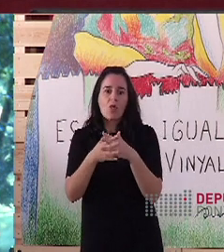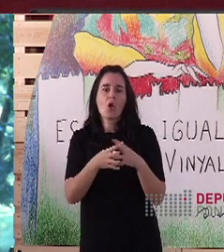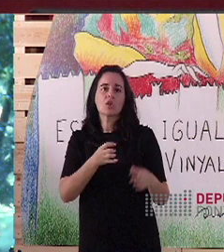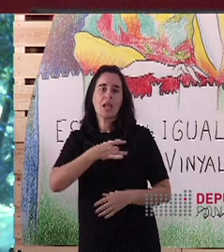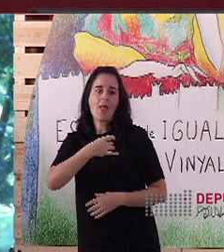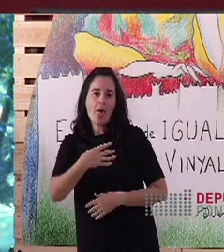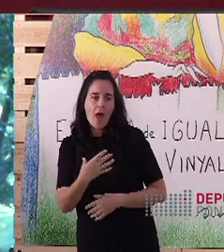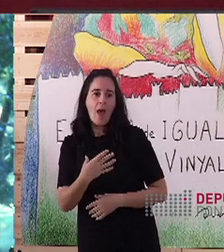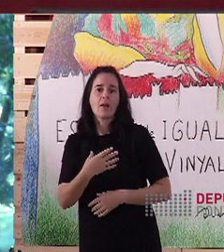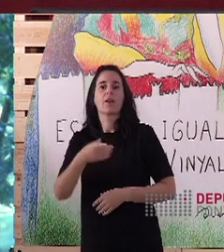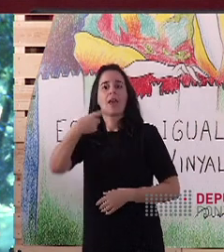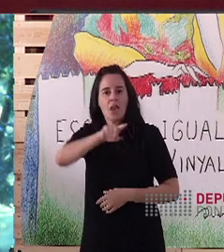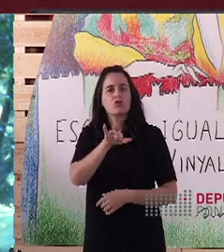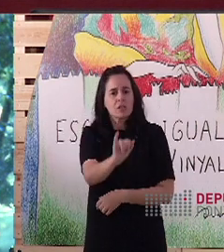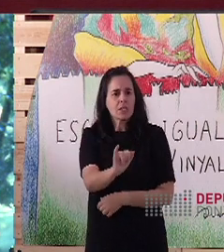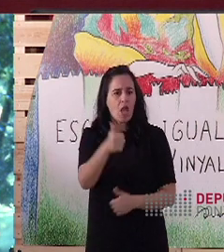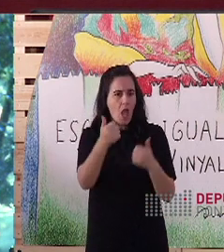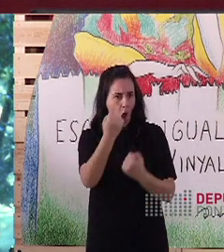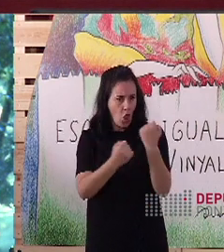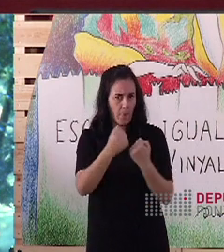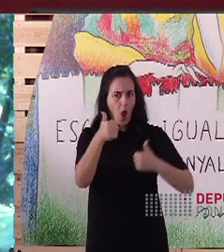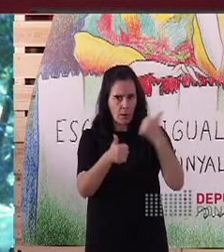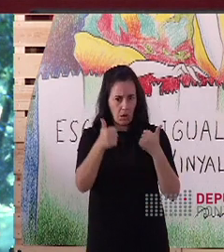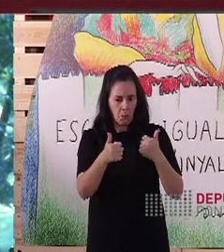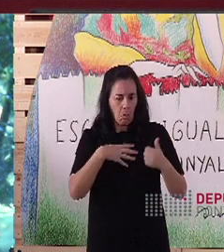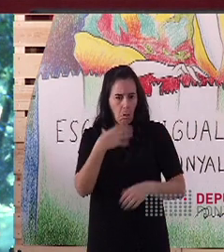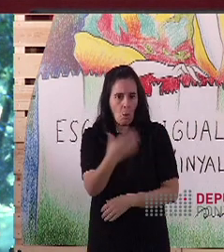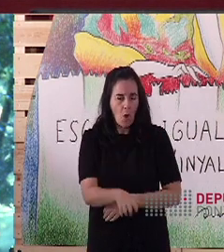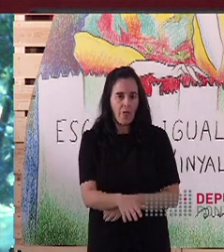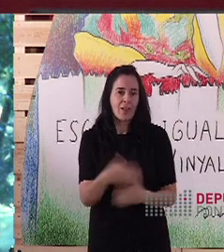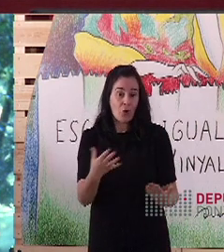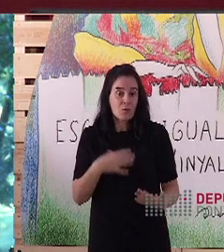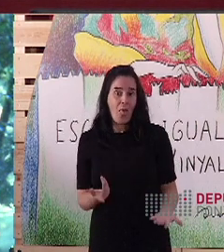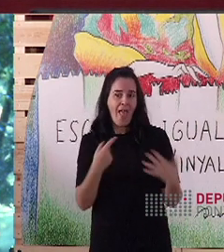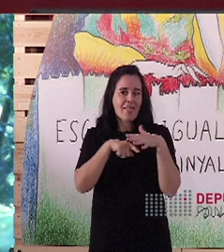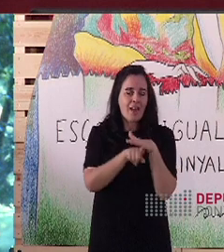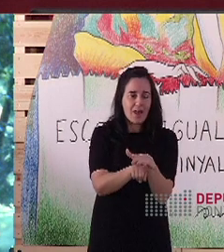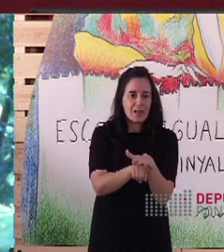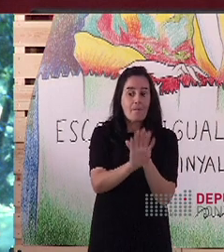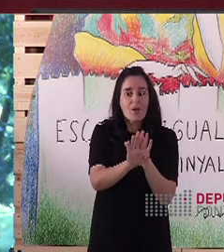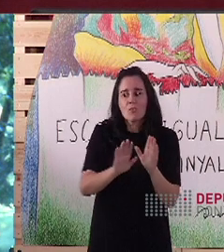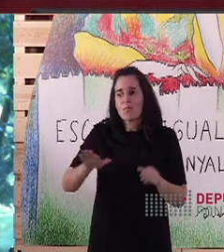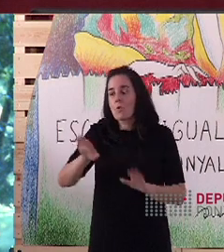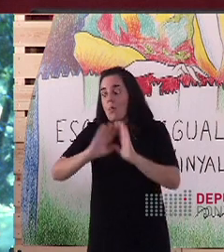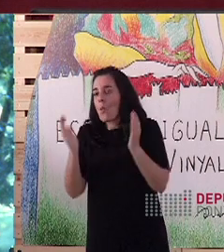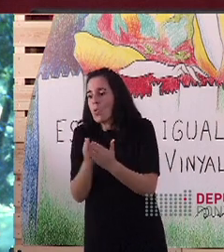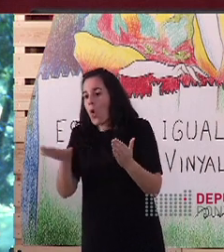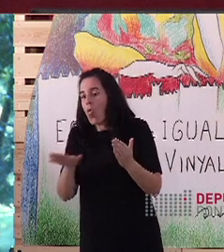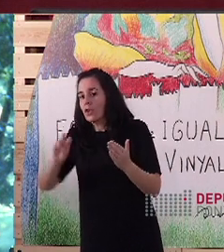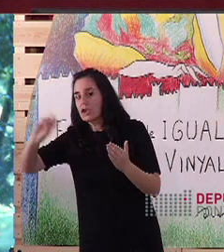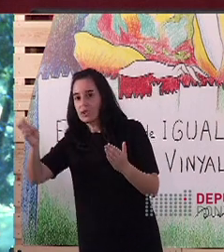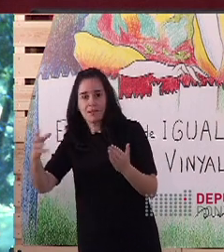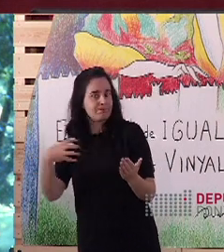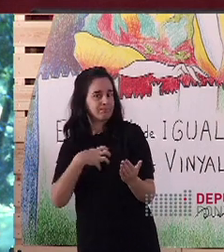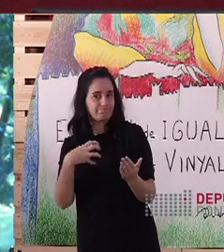sí tienen economías que son competitivas y que pueden integrarse en esta economía, pero una gran parte del mundo no puede hacerlo.